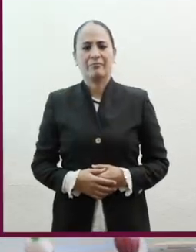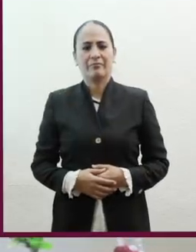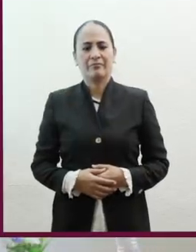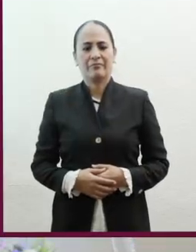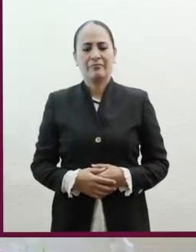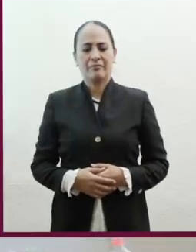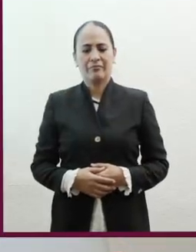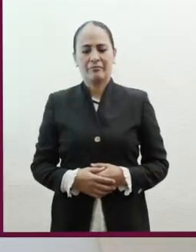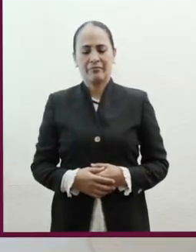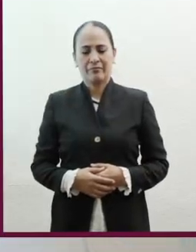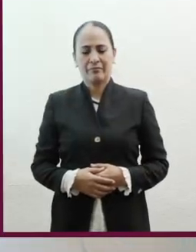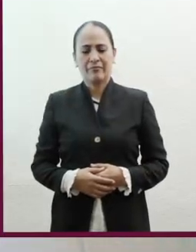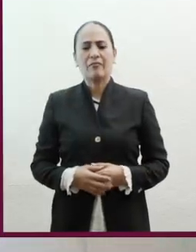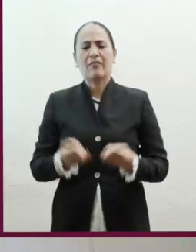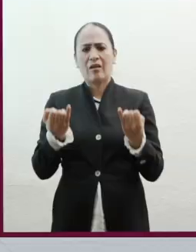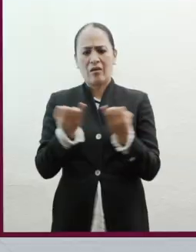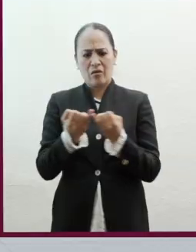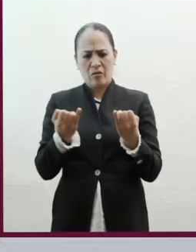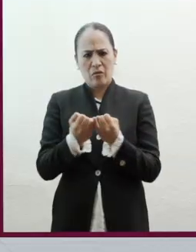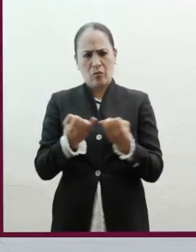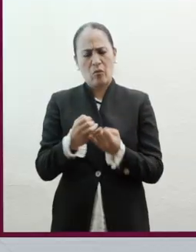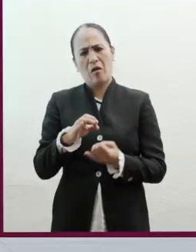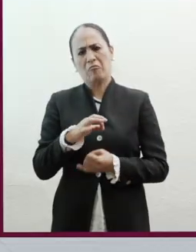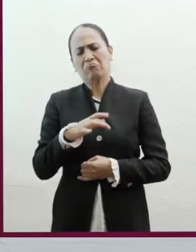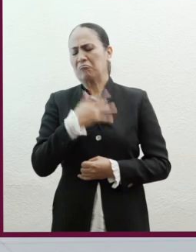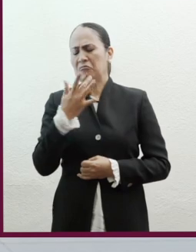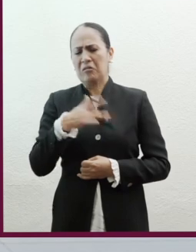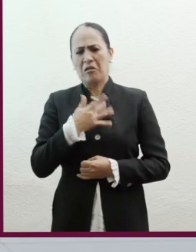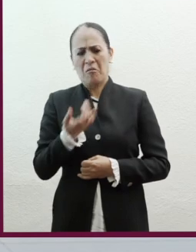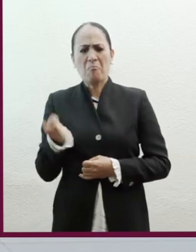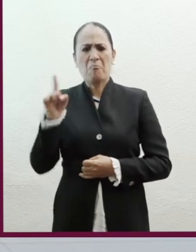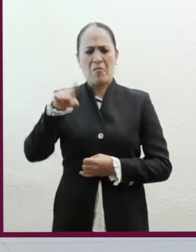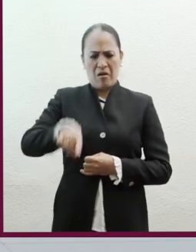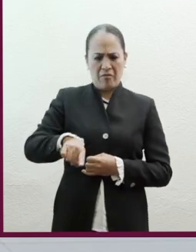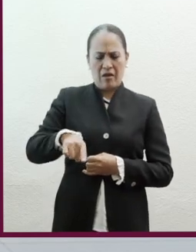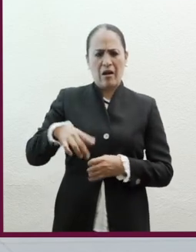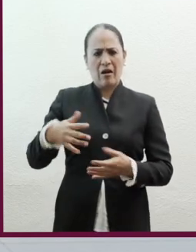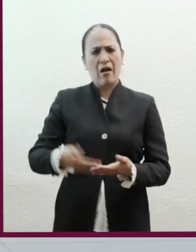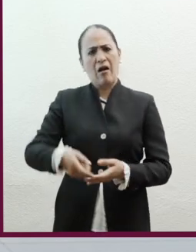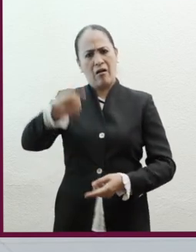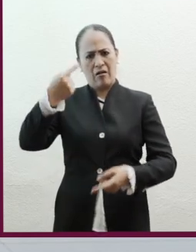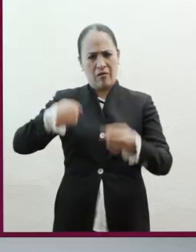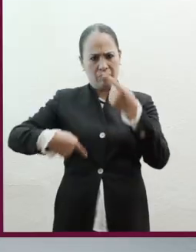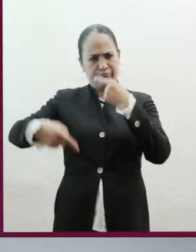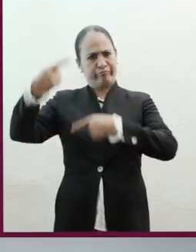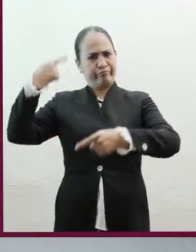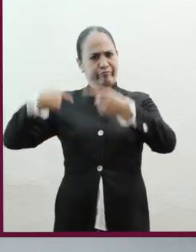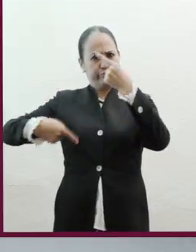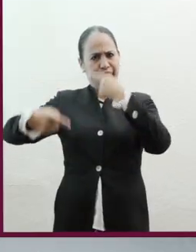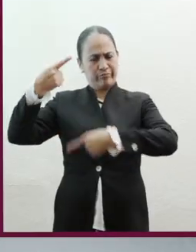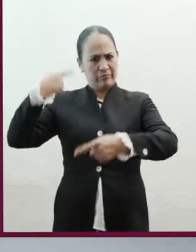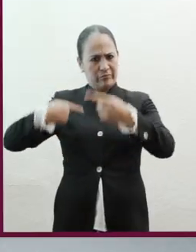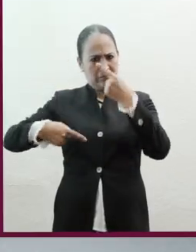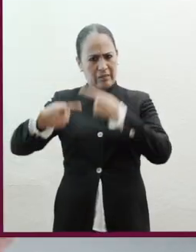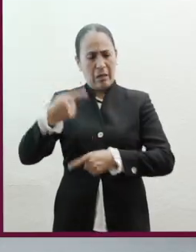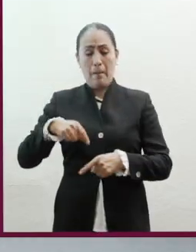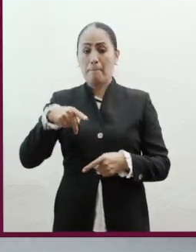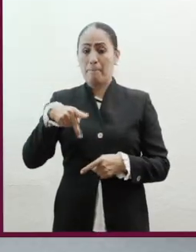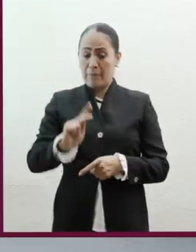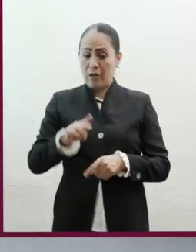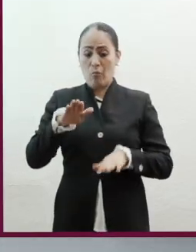Podemos cambiar de dirección en el momento que se indique. Círculos atrás, sin dejar de marchar.